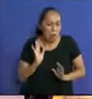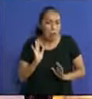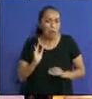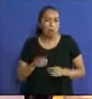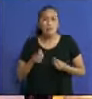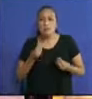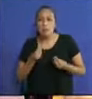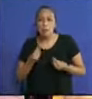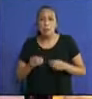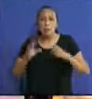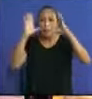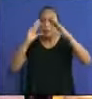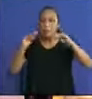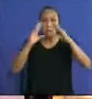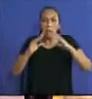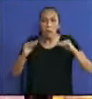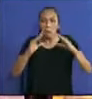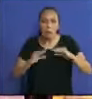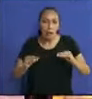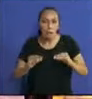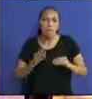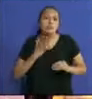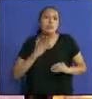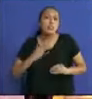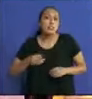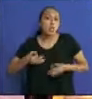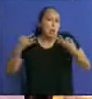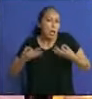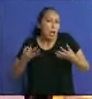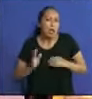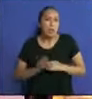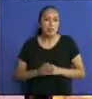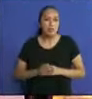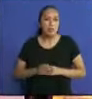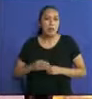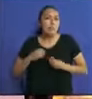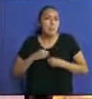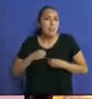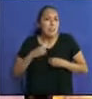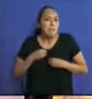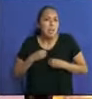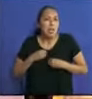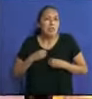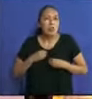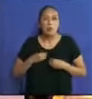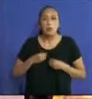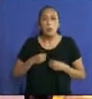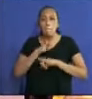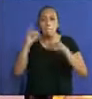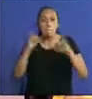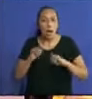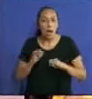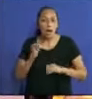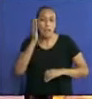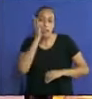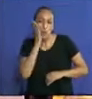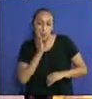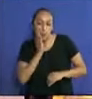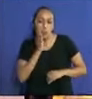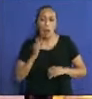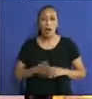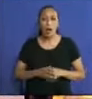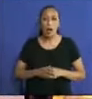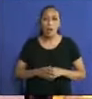deseos, de sentimientos de paz y de bondad, de fraternidad. Y esto está muy